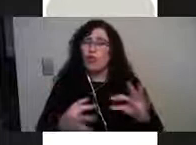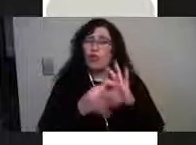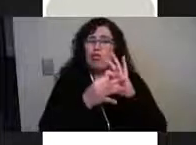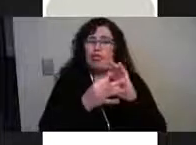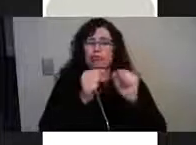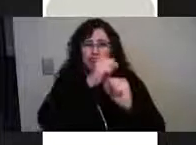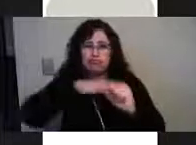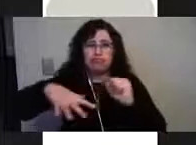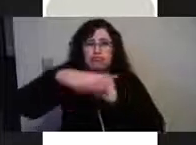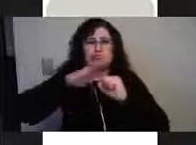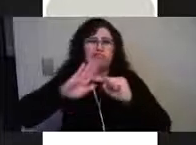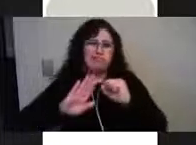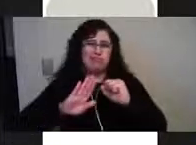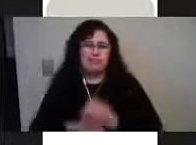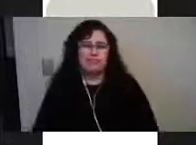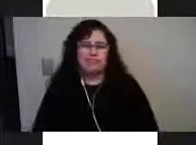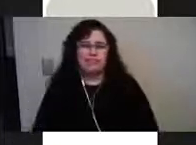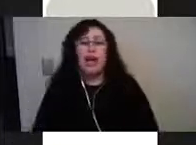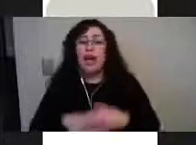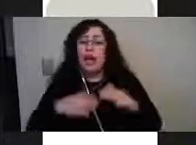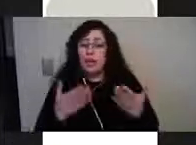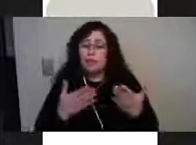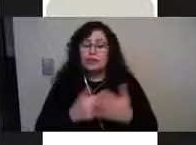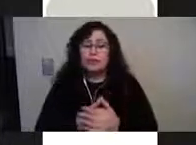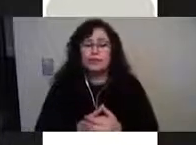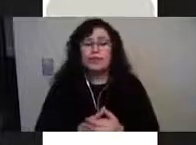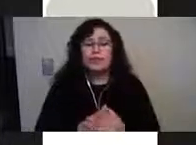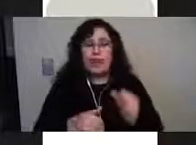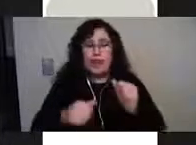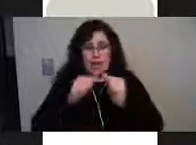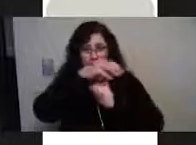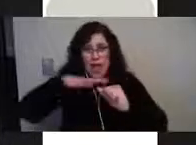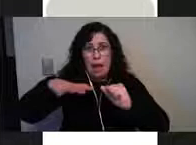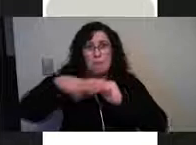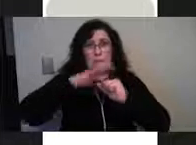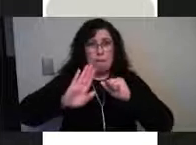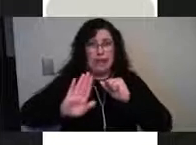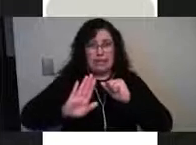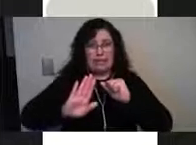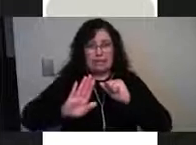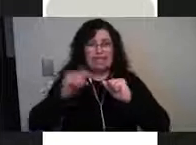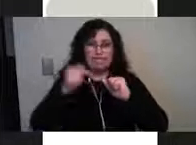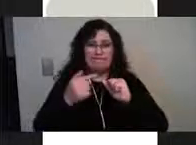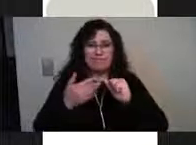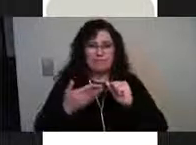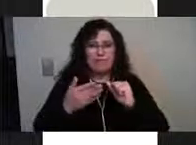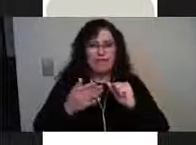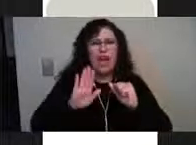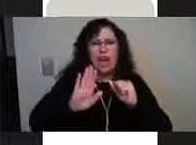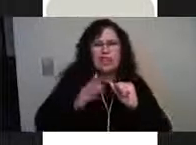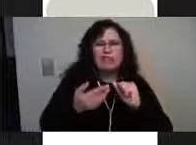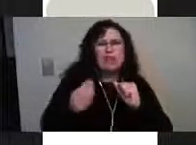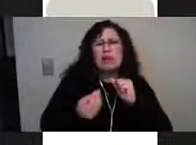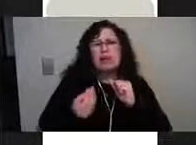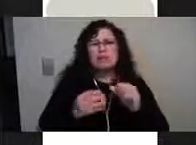parálisis cerebral, ¿ya? Y en definitiva, la parálisis cerebral o las parálisis cerebrales no tienen un origen único,